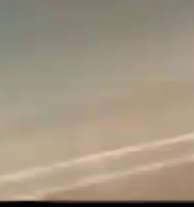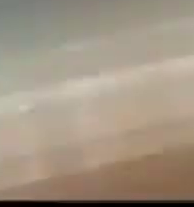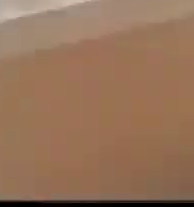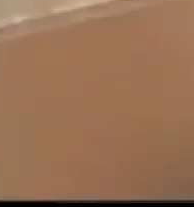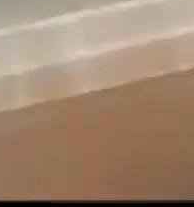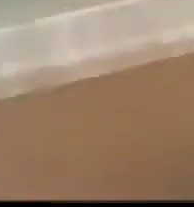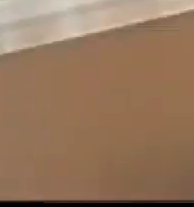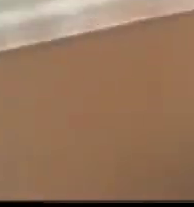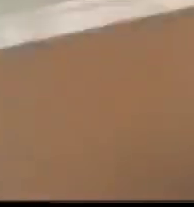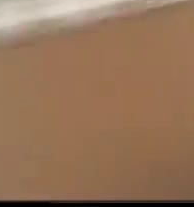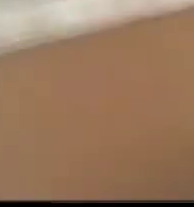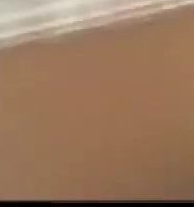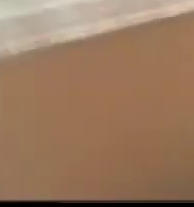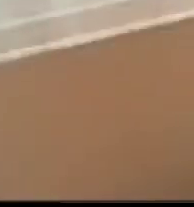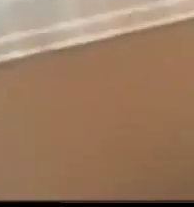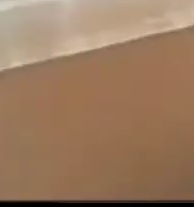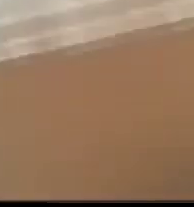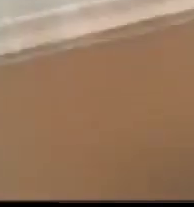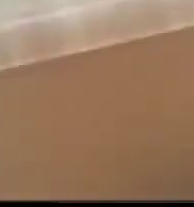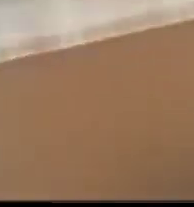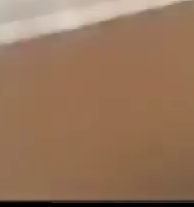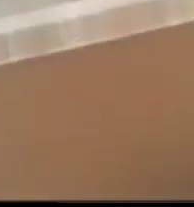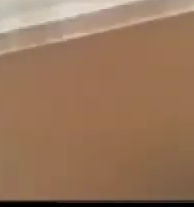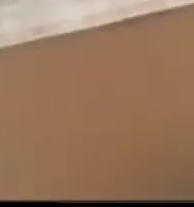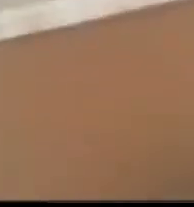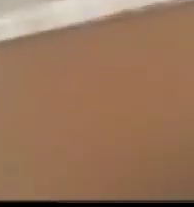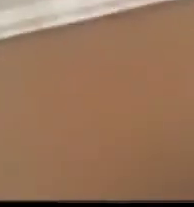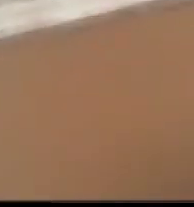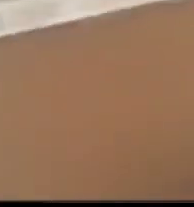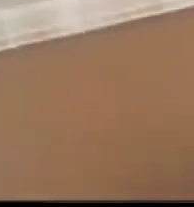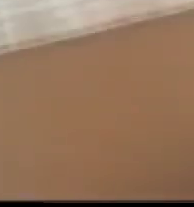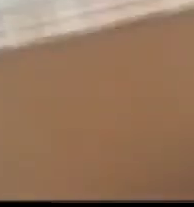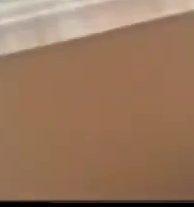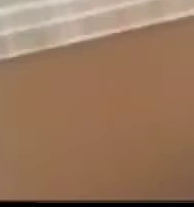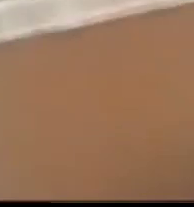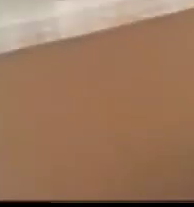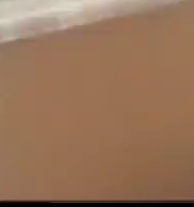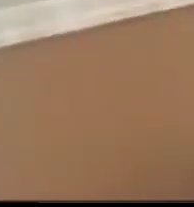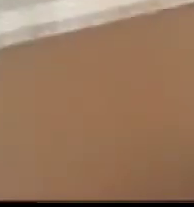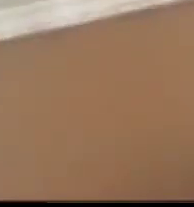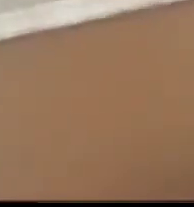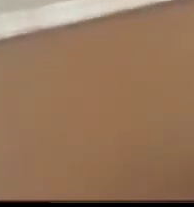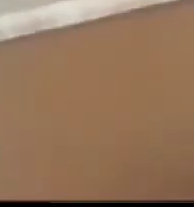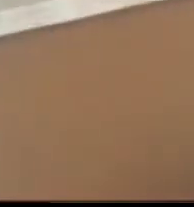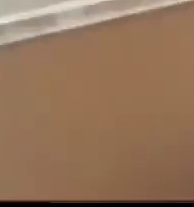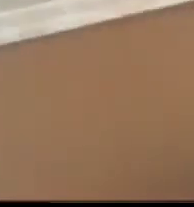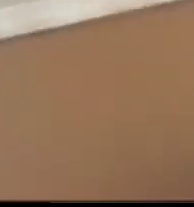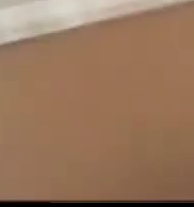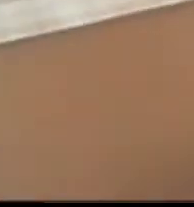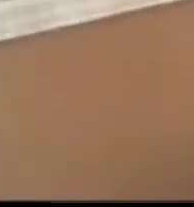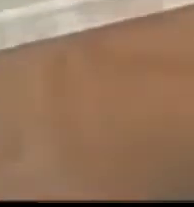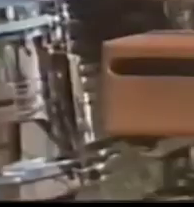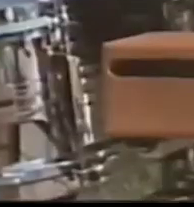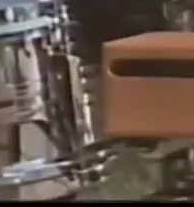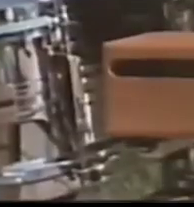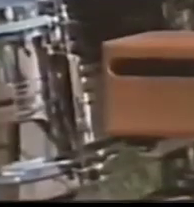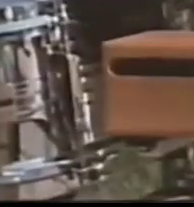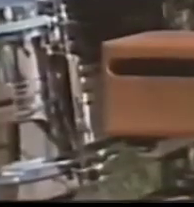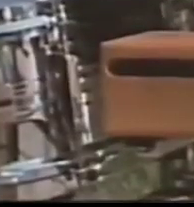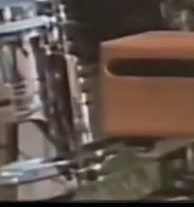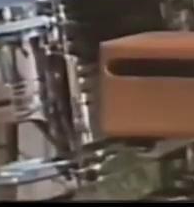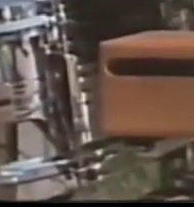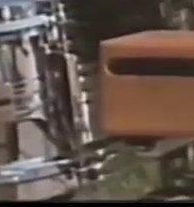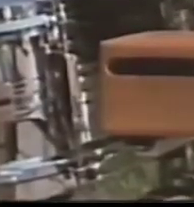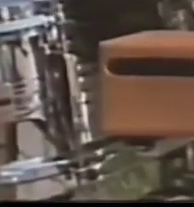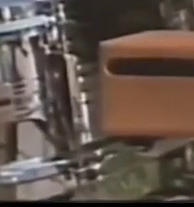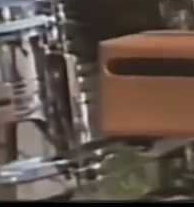sonoras, y las ondas sonoras se mueven y transportan la energía que produjo la onda. Veamos cómo sucede todo esto